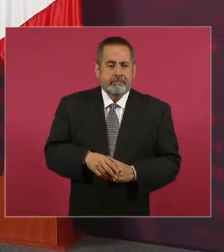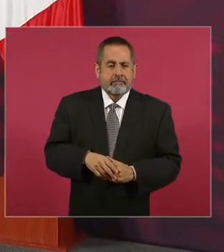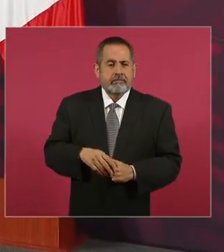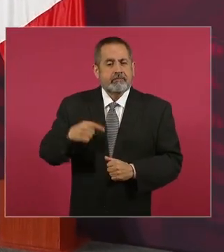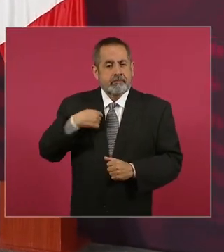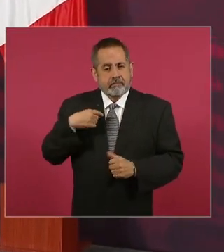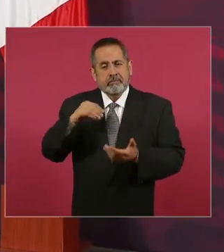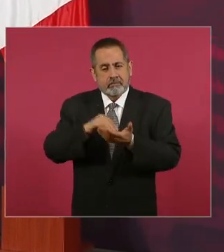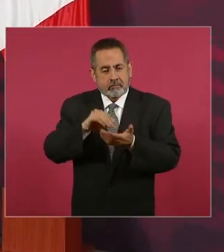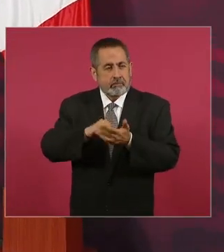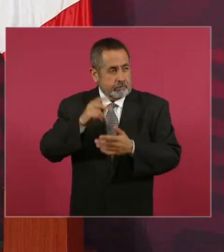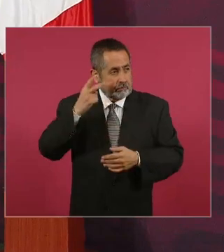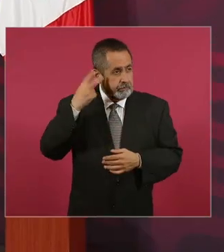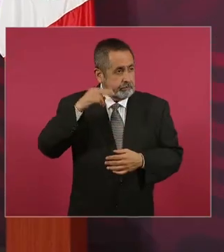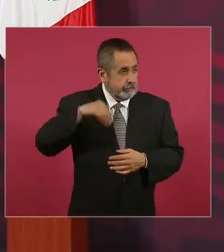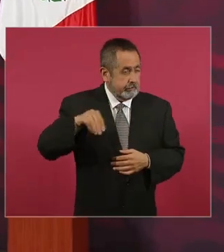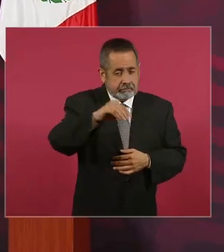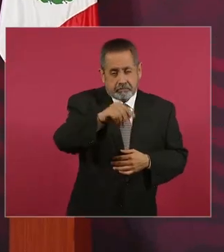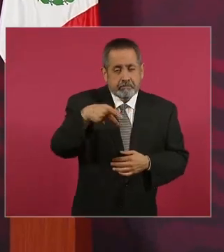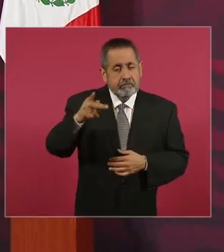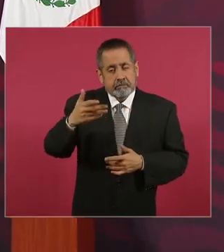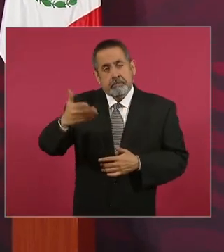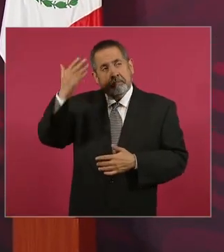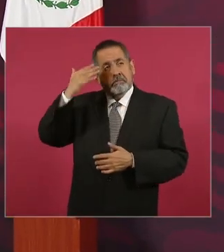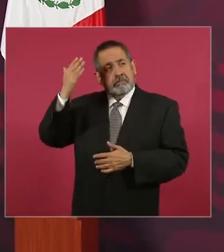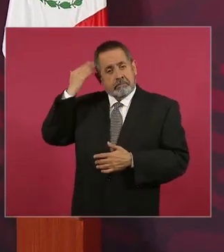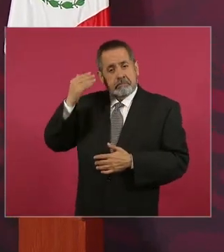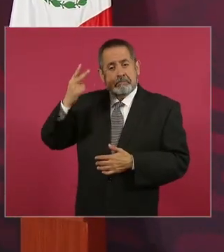sigo recorriendo, pero antes más, todo el país,